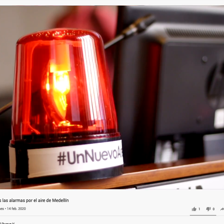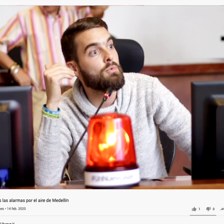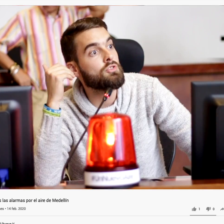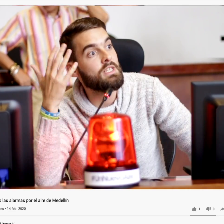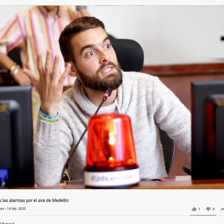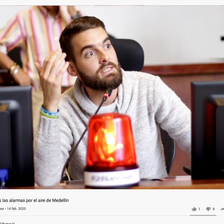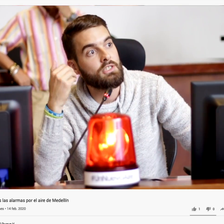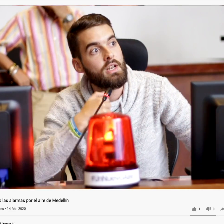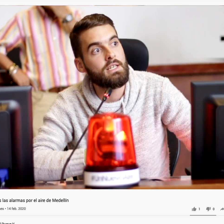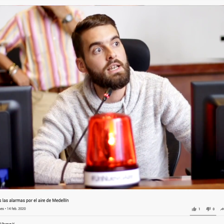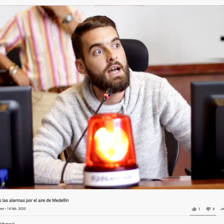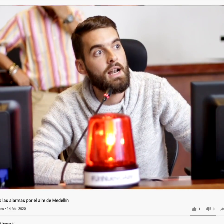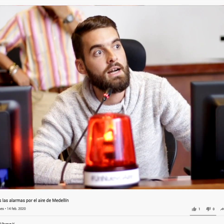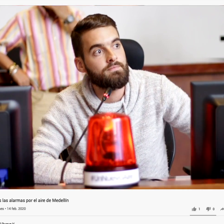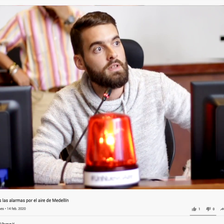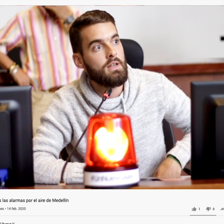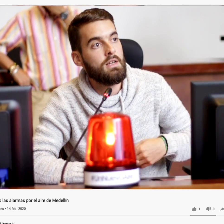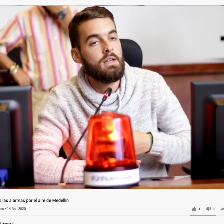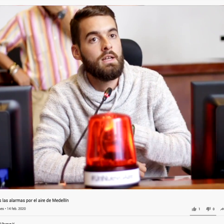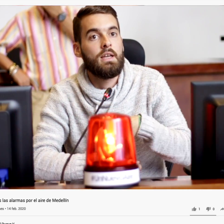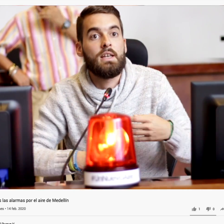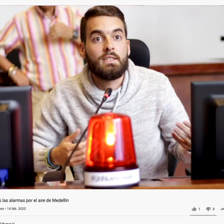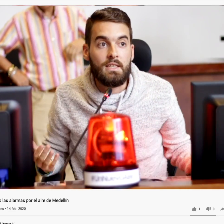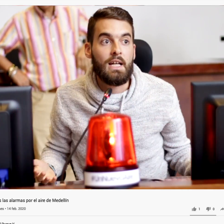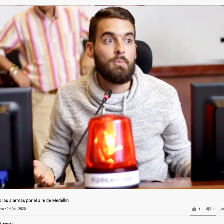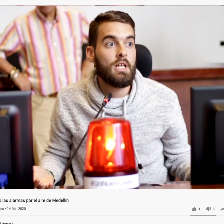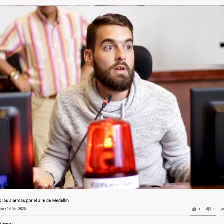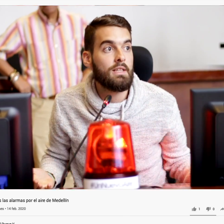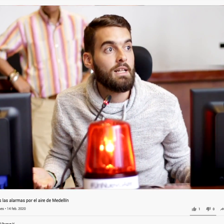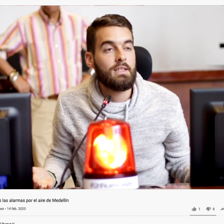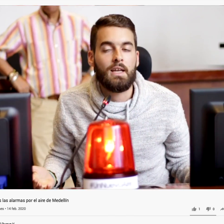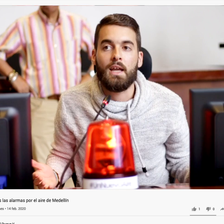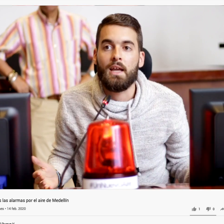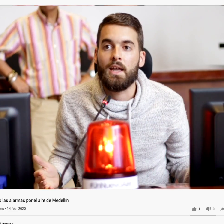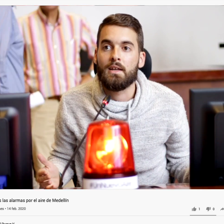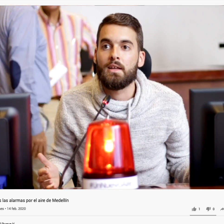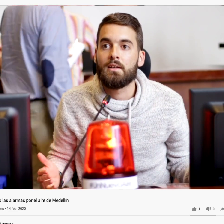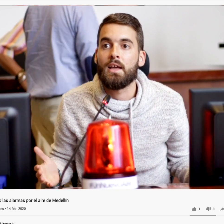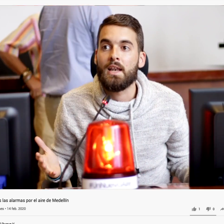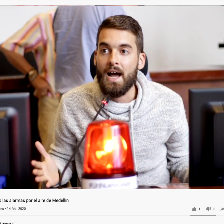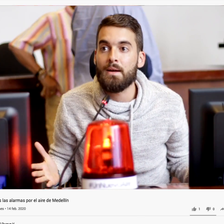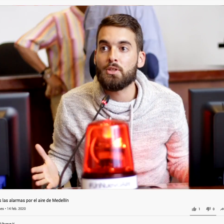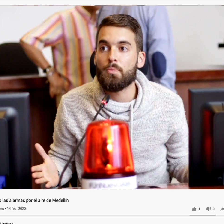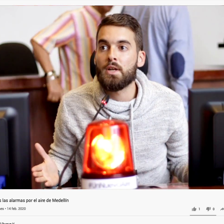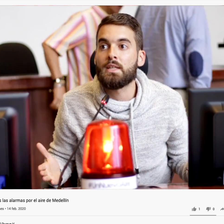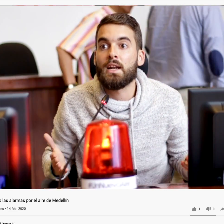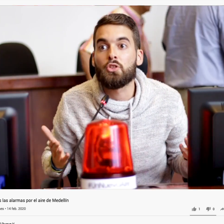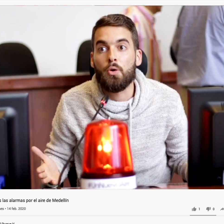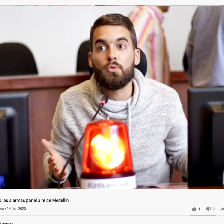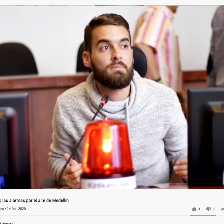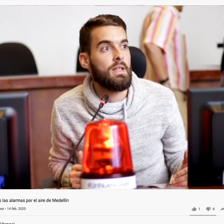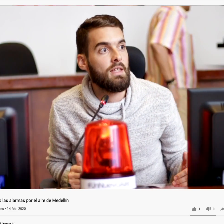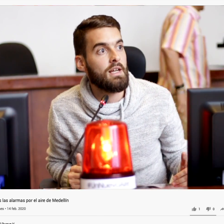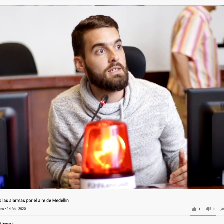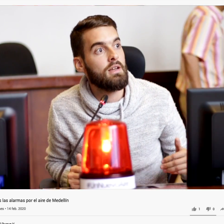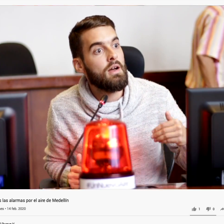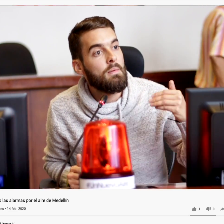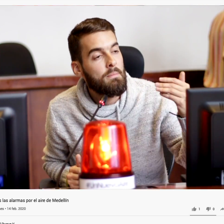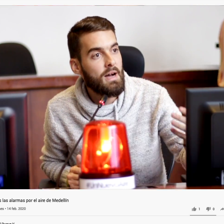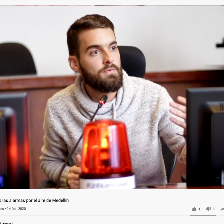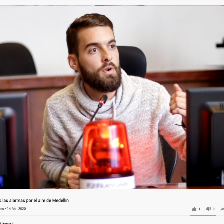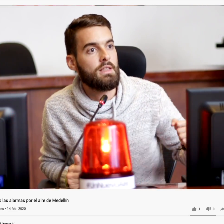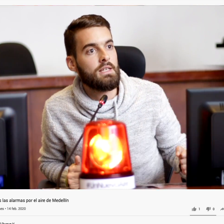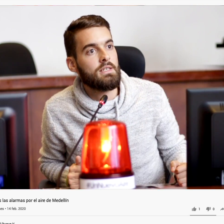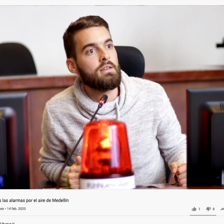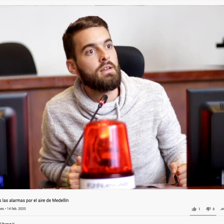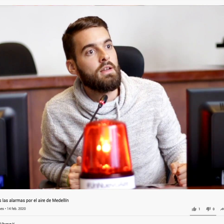ya hoy tenemos 10 estaciones en naranja y necesitamos de verdad que el área metropolitana tome las medidas